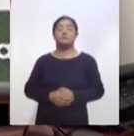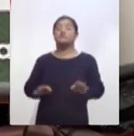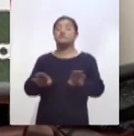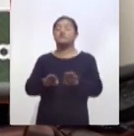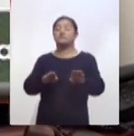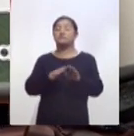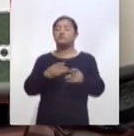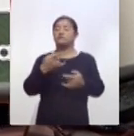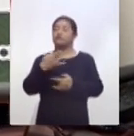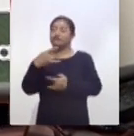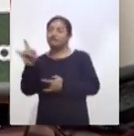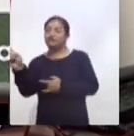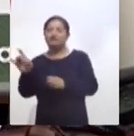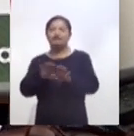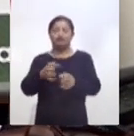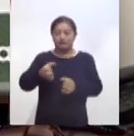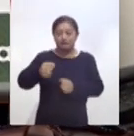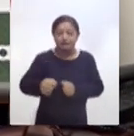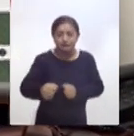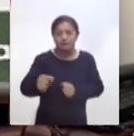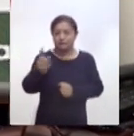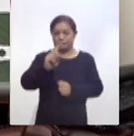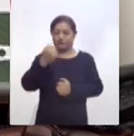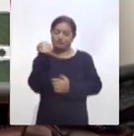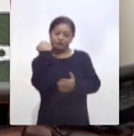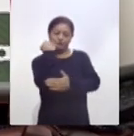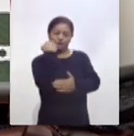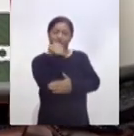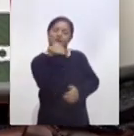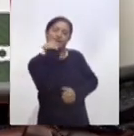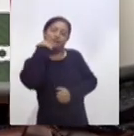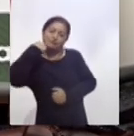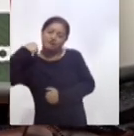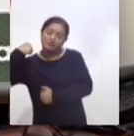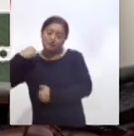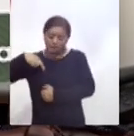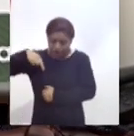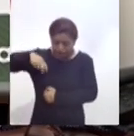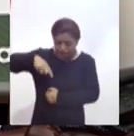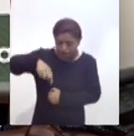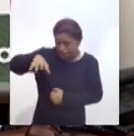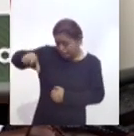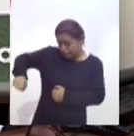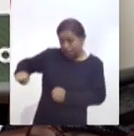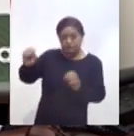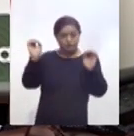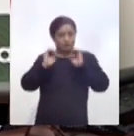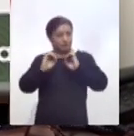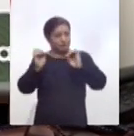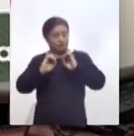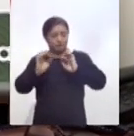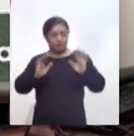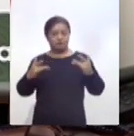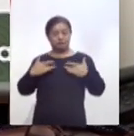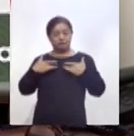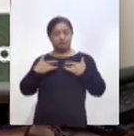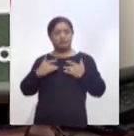cómo abrir las puertas, de bajar de preferencia sin tomar barandales para evitar contaminar nuestras manos con